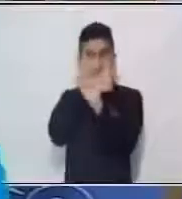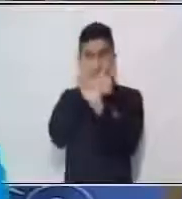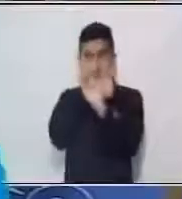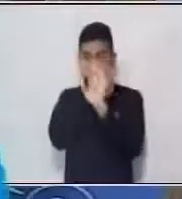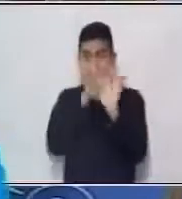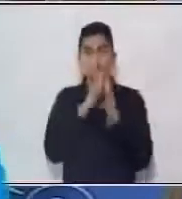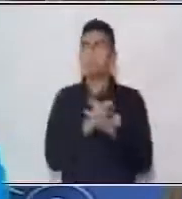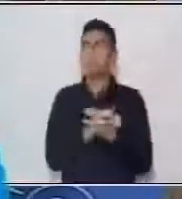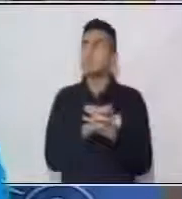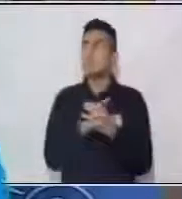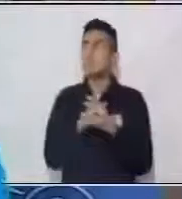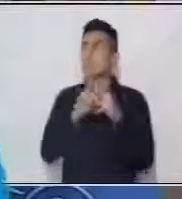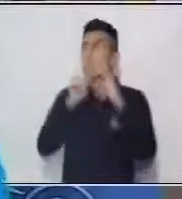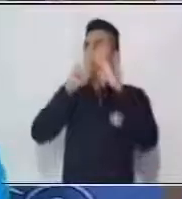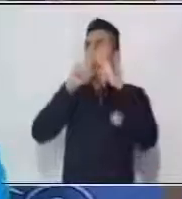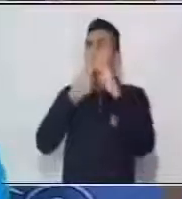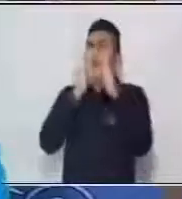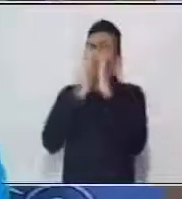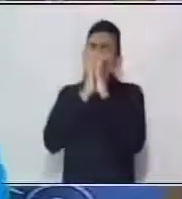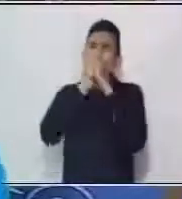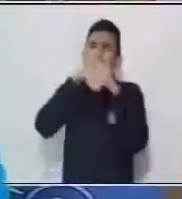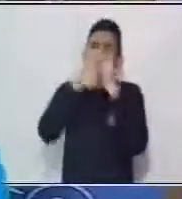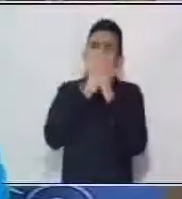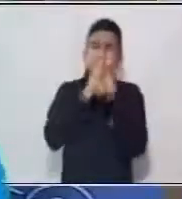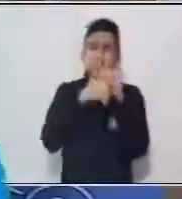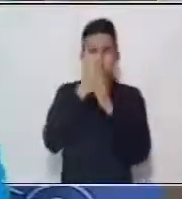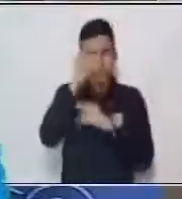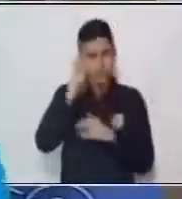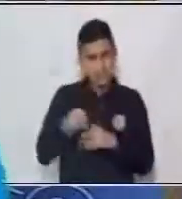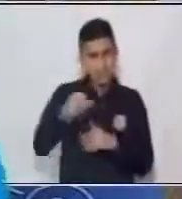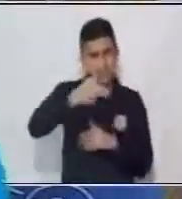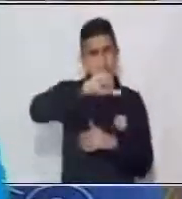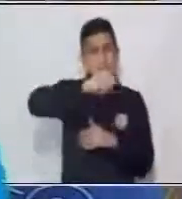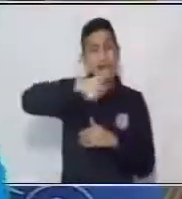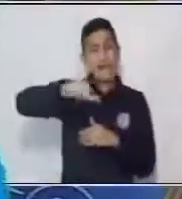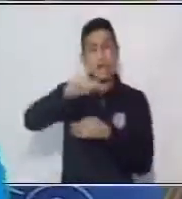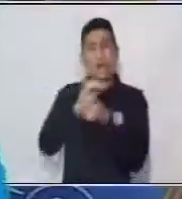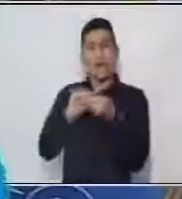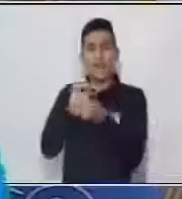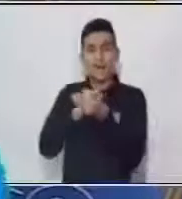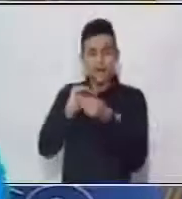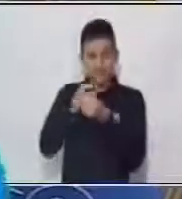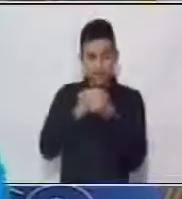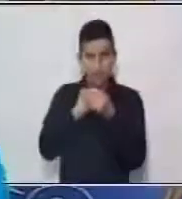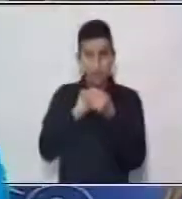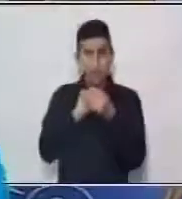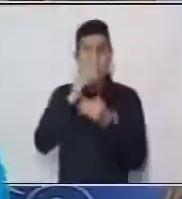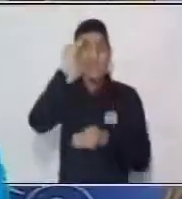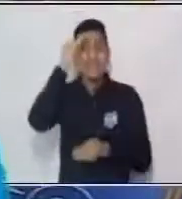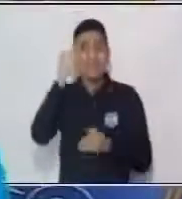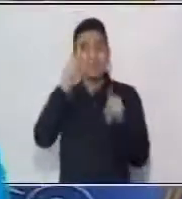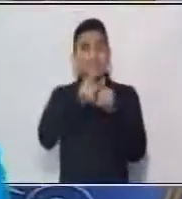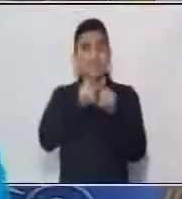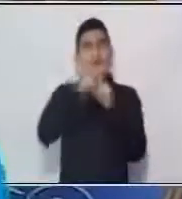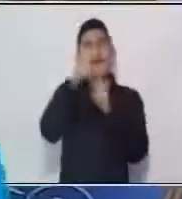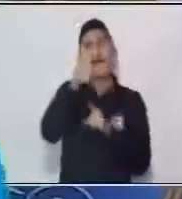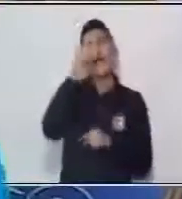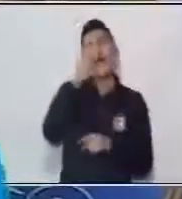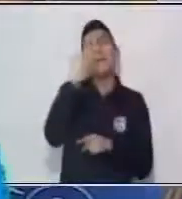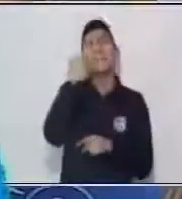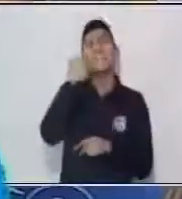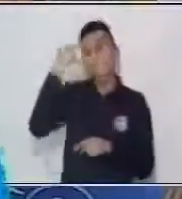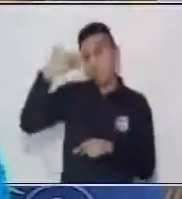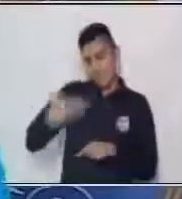empezar, quiero decirte que laves constantemente tus manos con agua y jabón. Saludamos también a Abdi, que nos